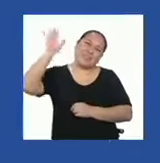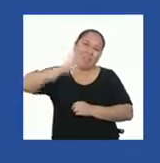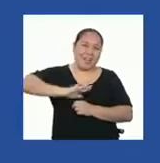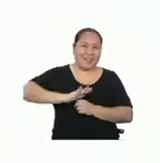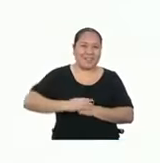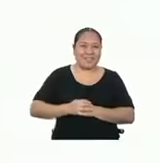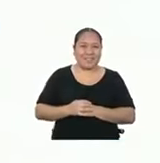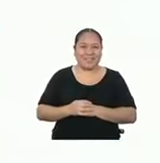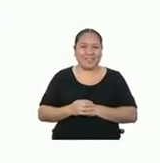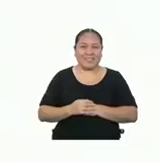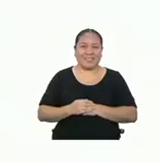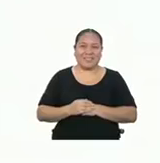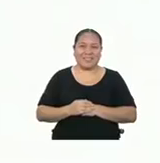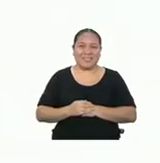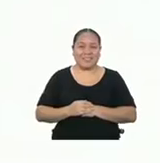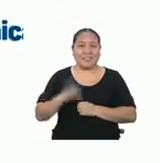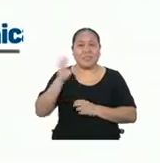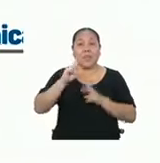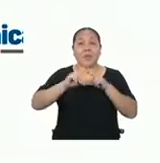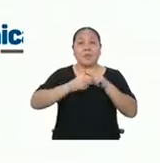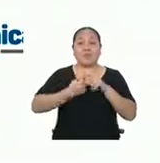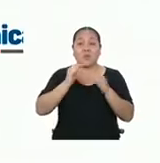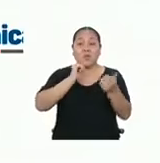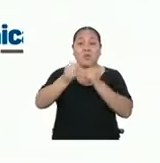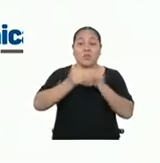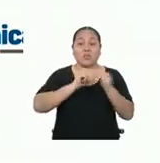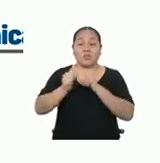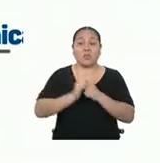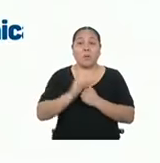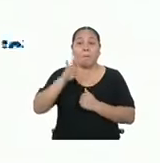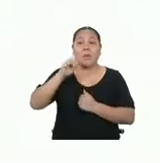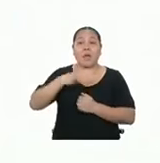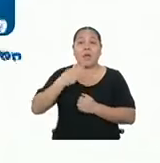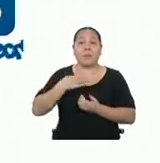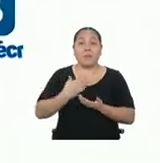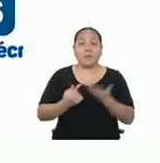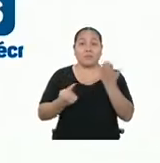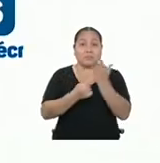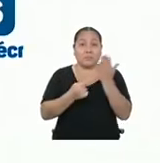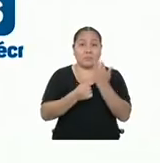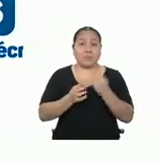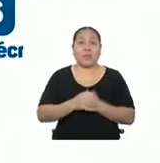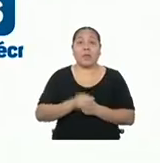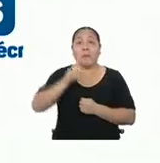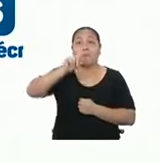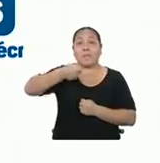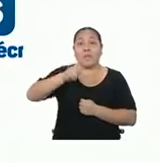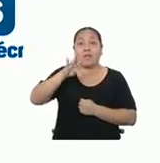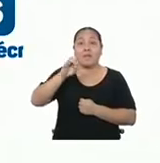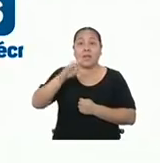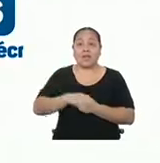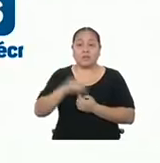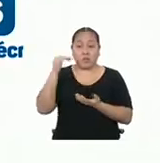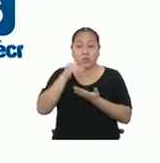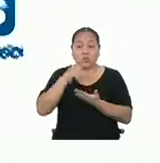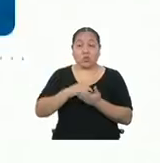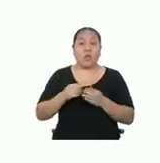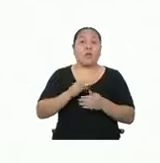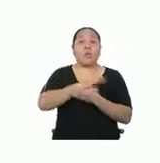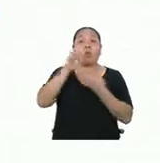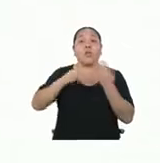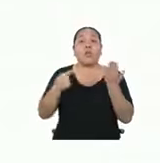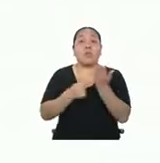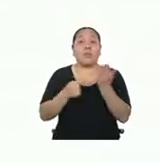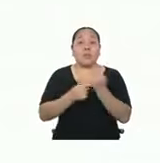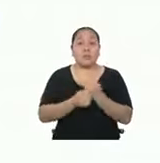chau Ya lanzamos el concurso Beca Mi Vocación Técnica Son mil becas para estudiar una carrera técnica